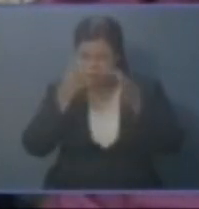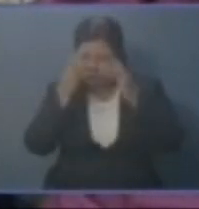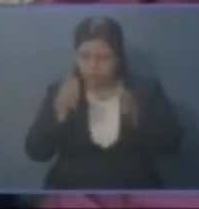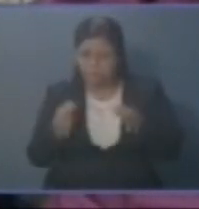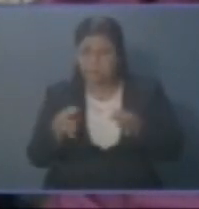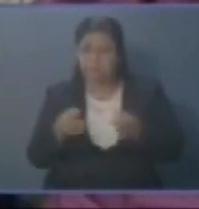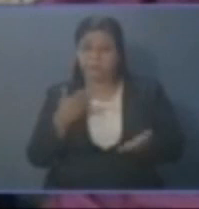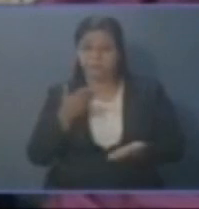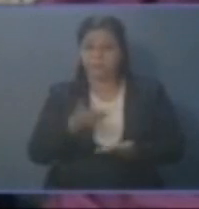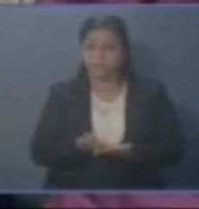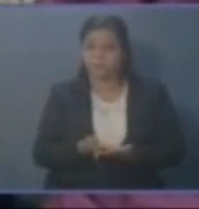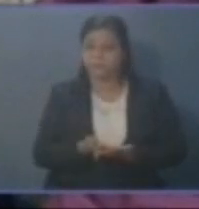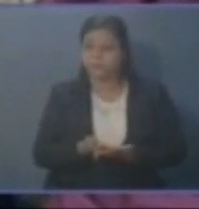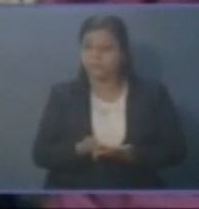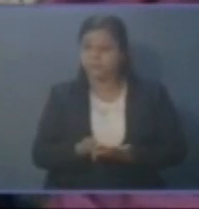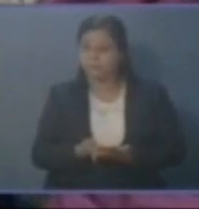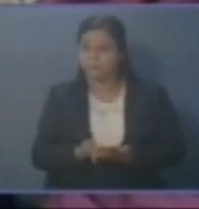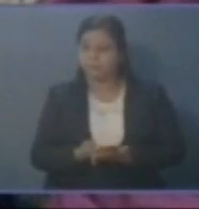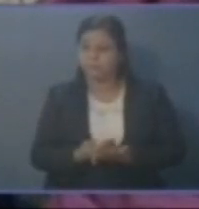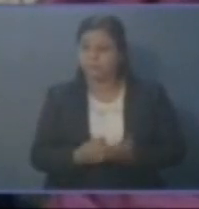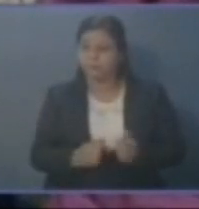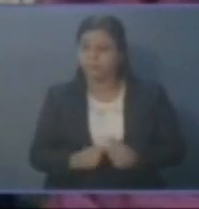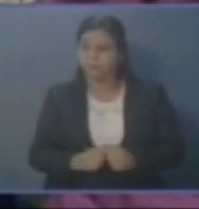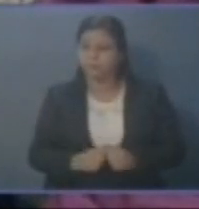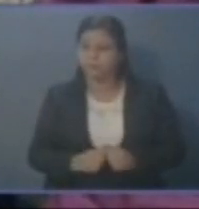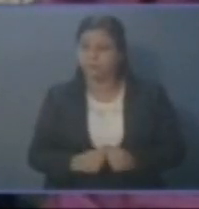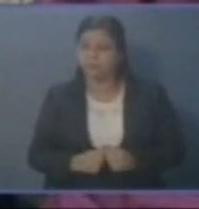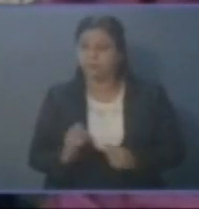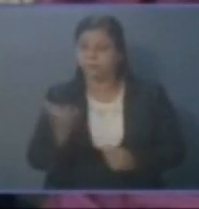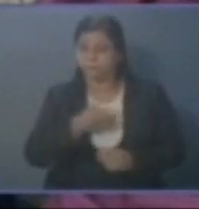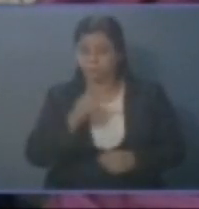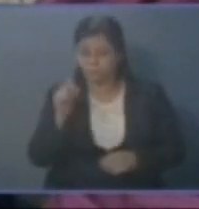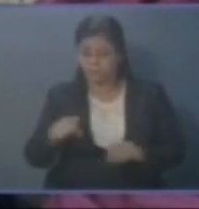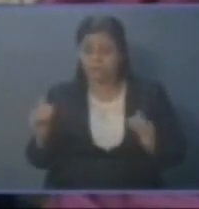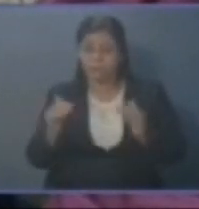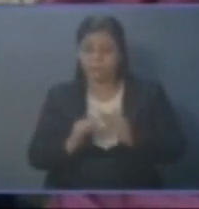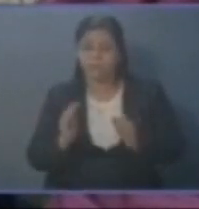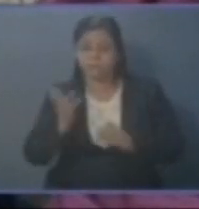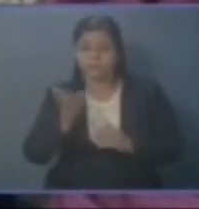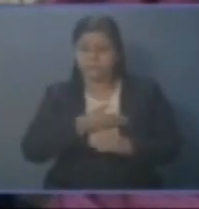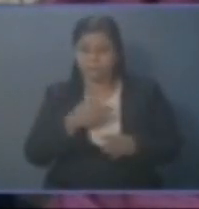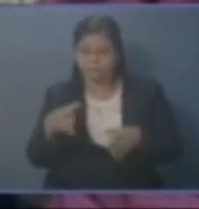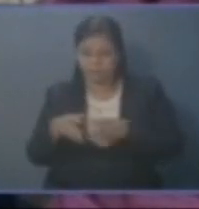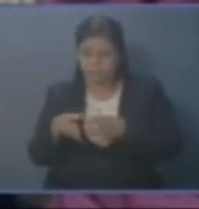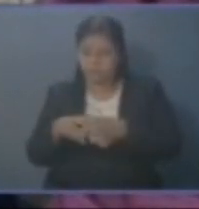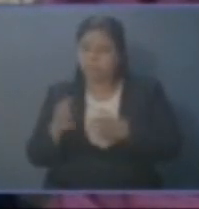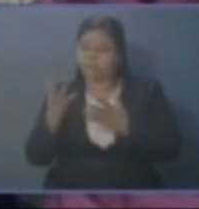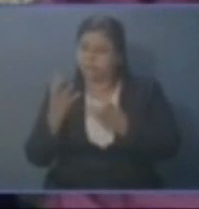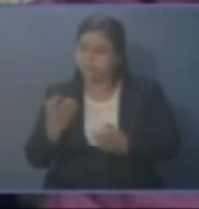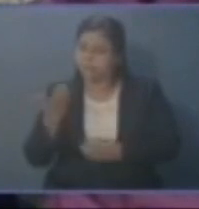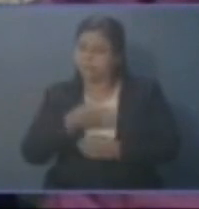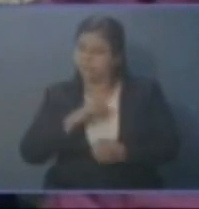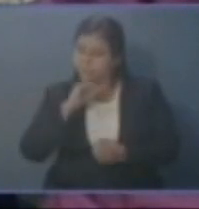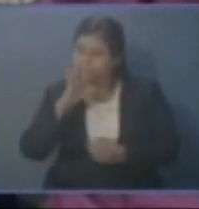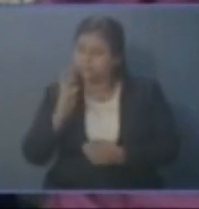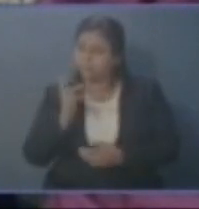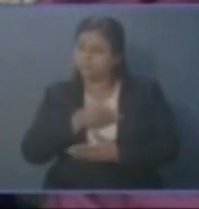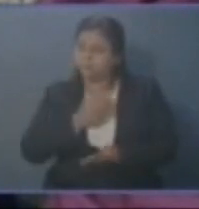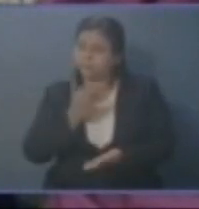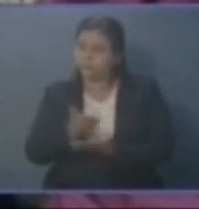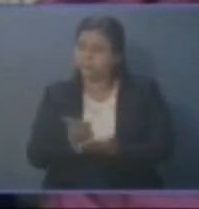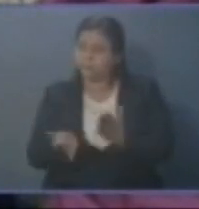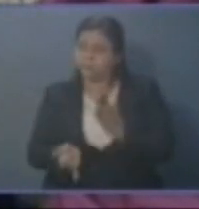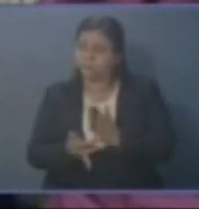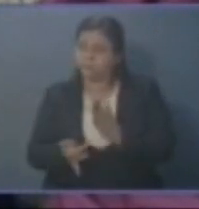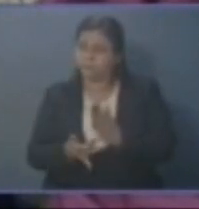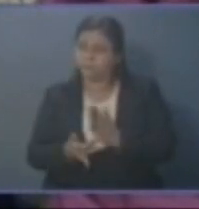aportar desde como lo estamos haciendo hoy, el observatorio. Quiero comentarles que nosotros incluso habíamos preparado una propuesta